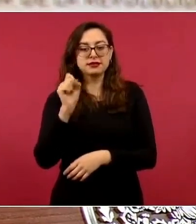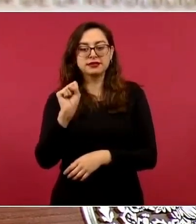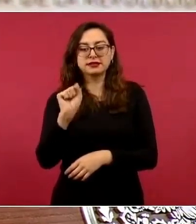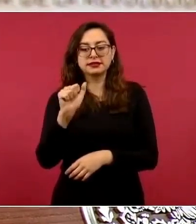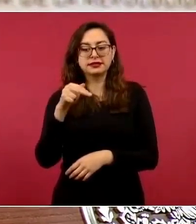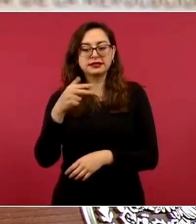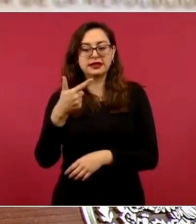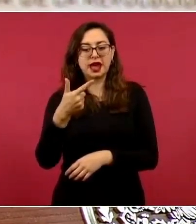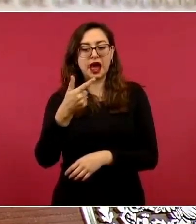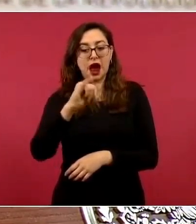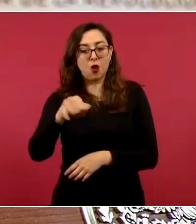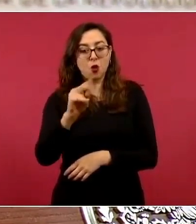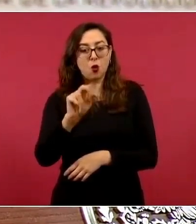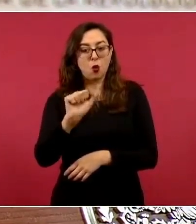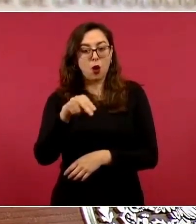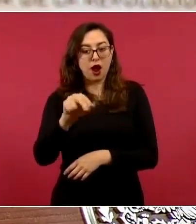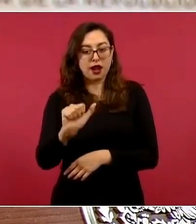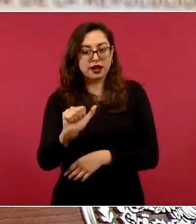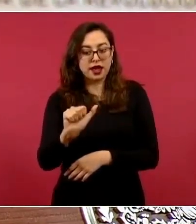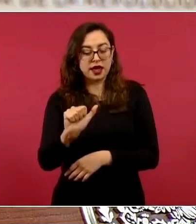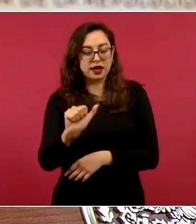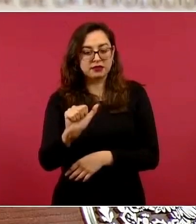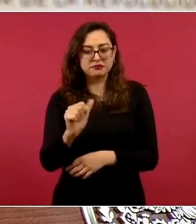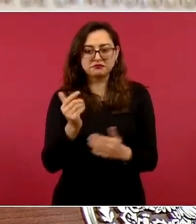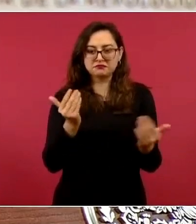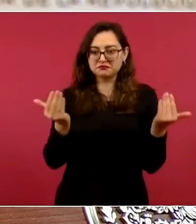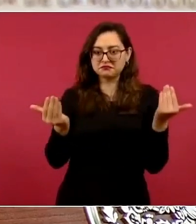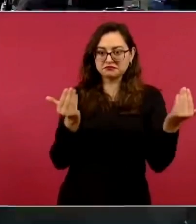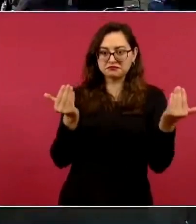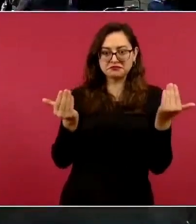Juan. Y es muy cierto eso.